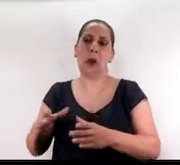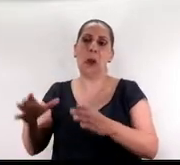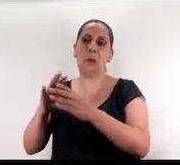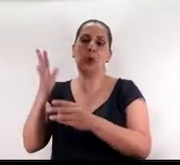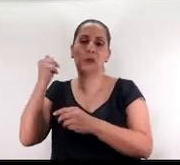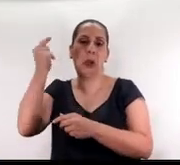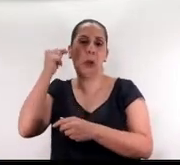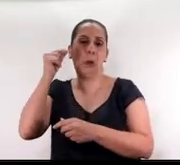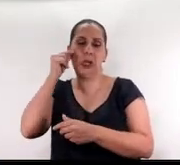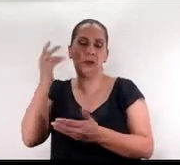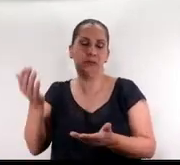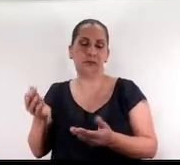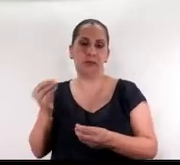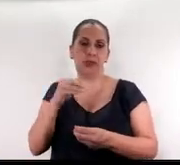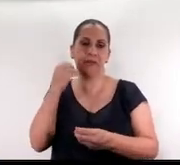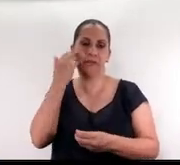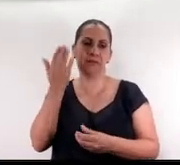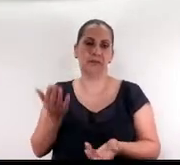gobierno.